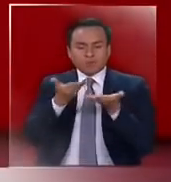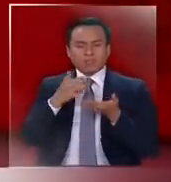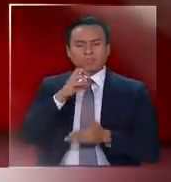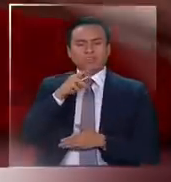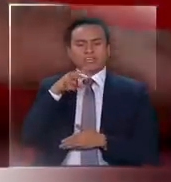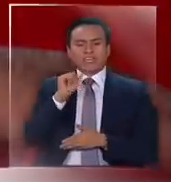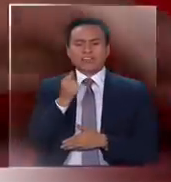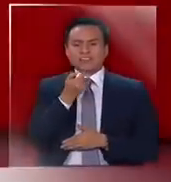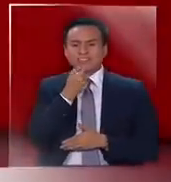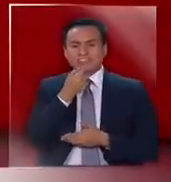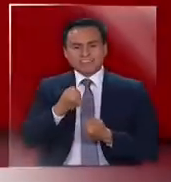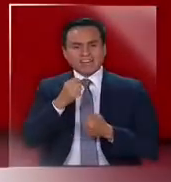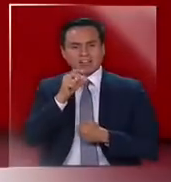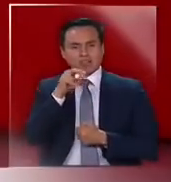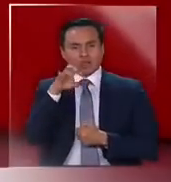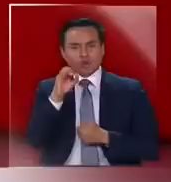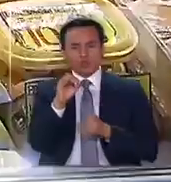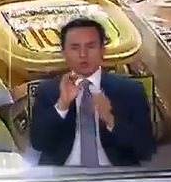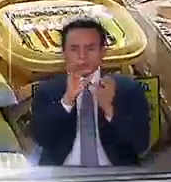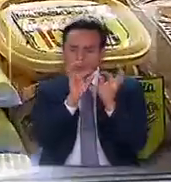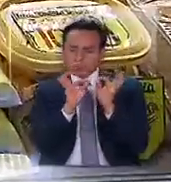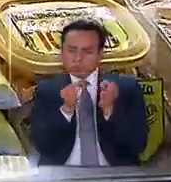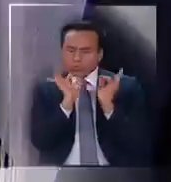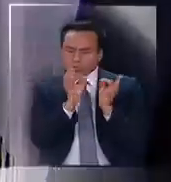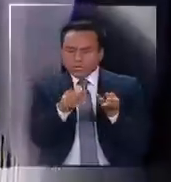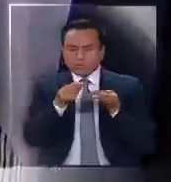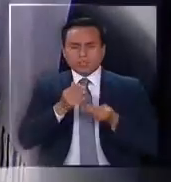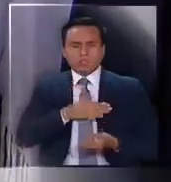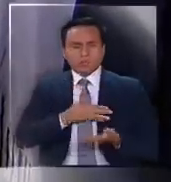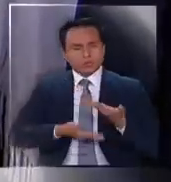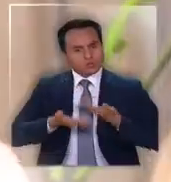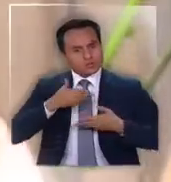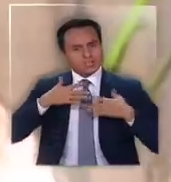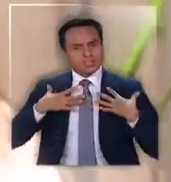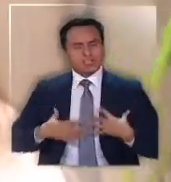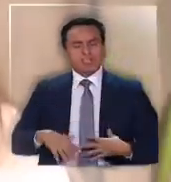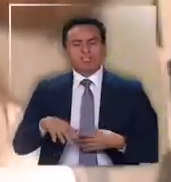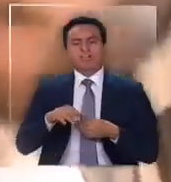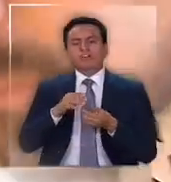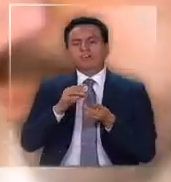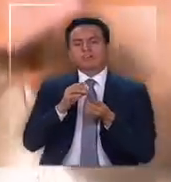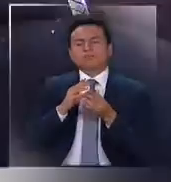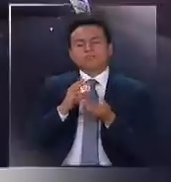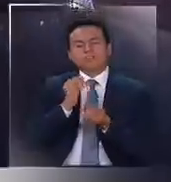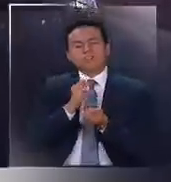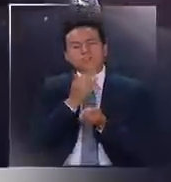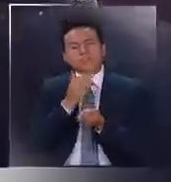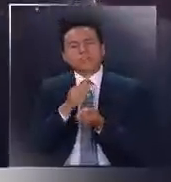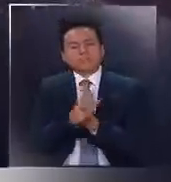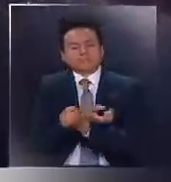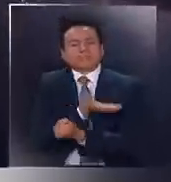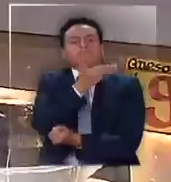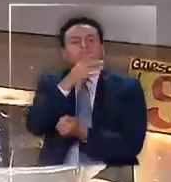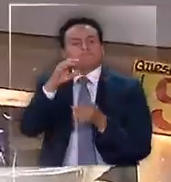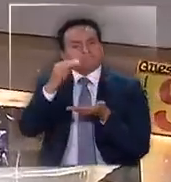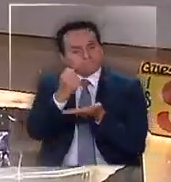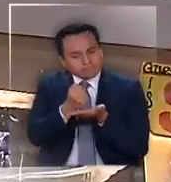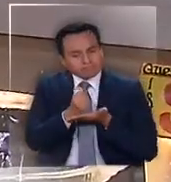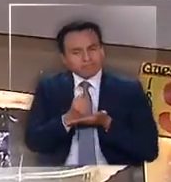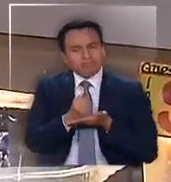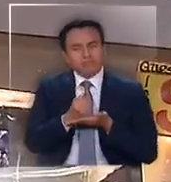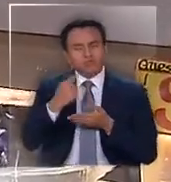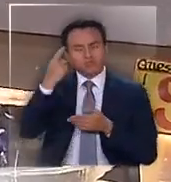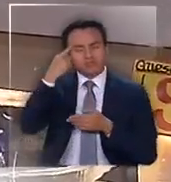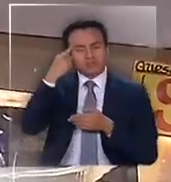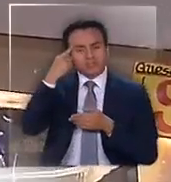proteínas y calcio y que en dosis justas ayuda al sistema cardiovascular, al colesterol e incluso a la hipertensión. Nos sacó de